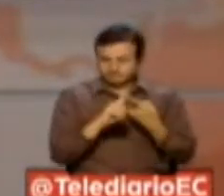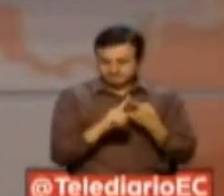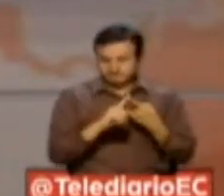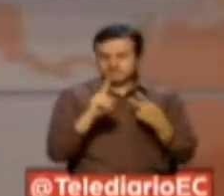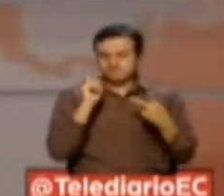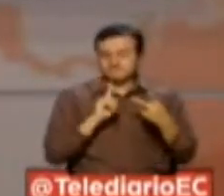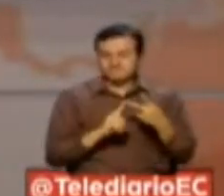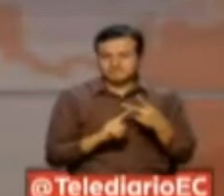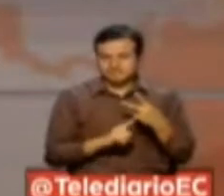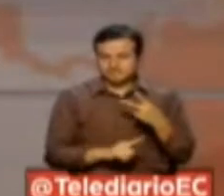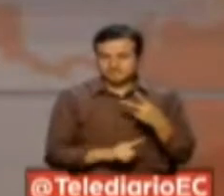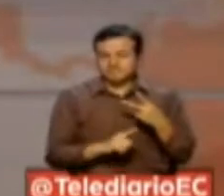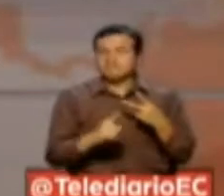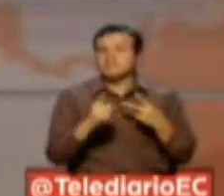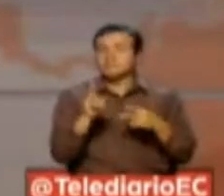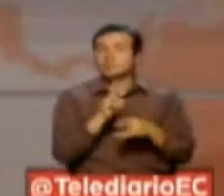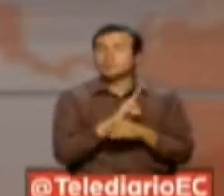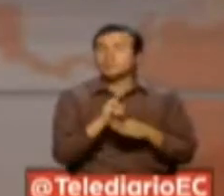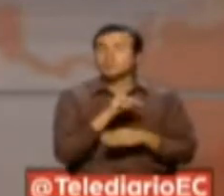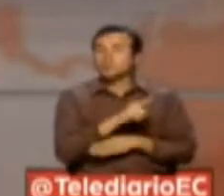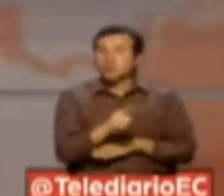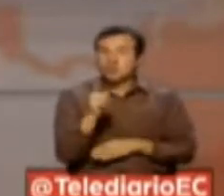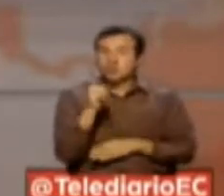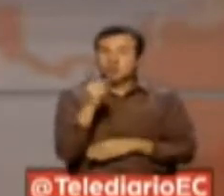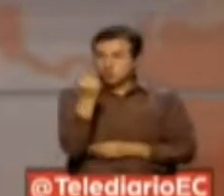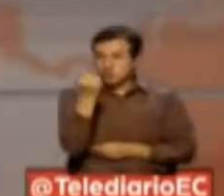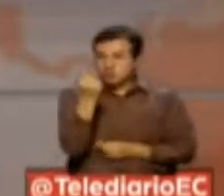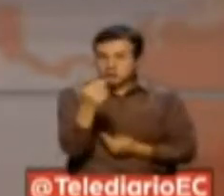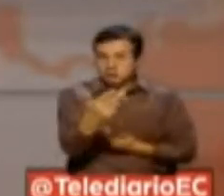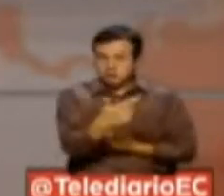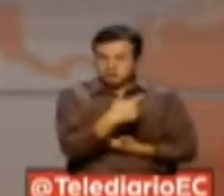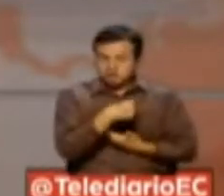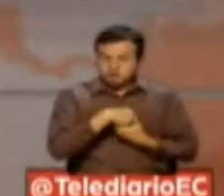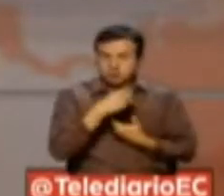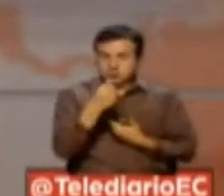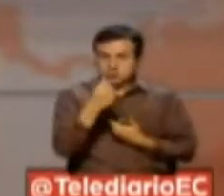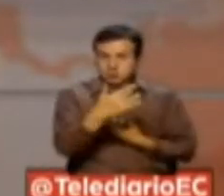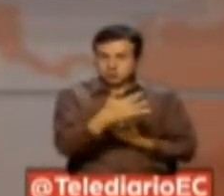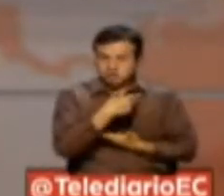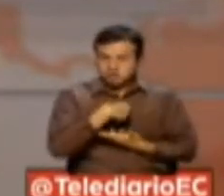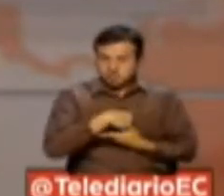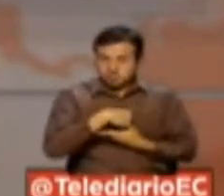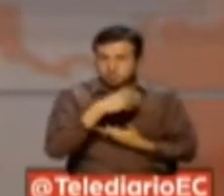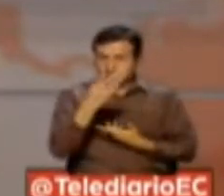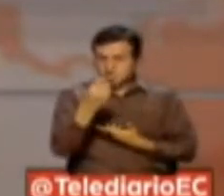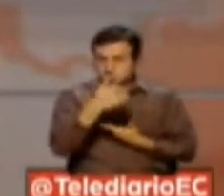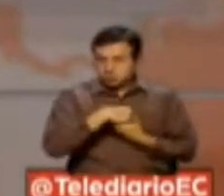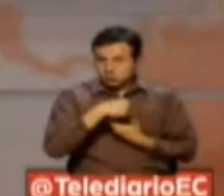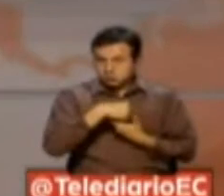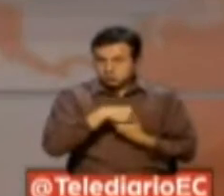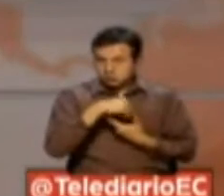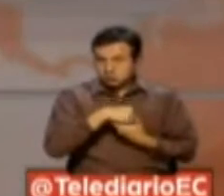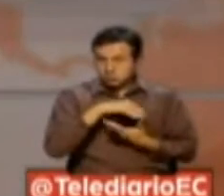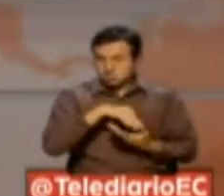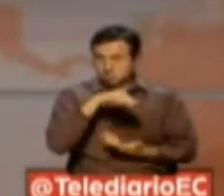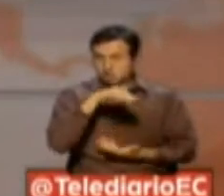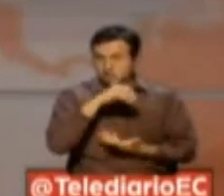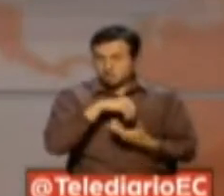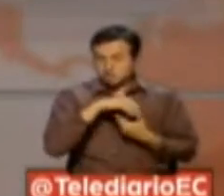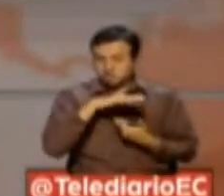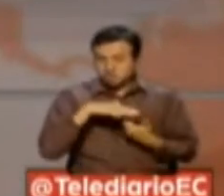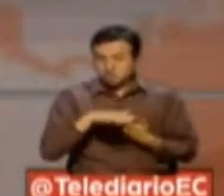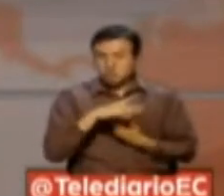segundo se utilizaron es para que ingrese dinero a la caja fiscal ok para que ingrese dinero a la caja fiscal